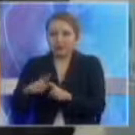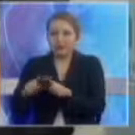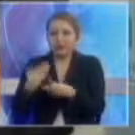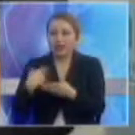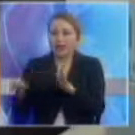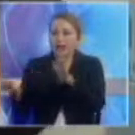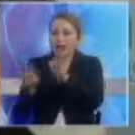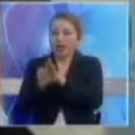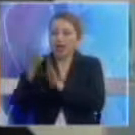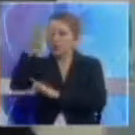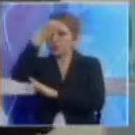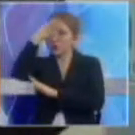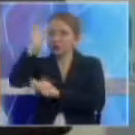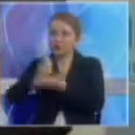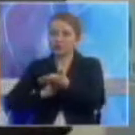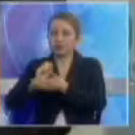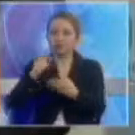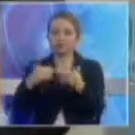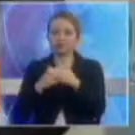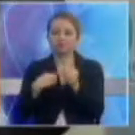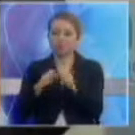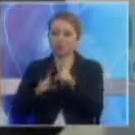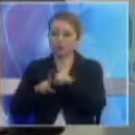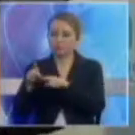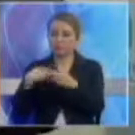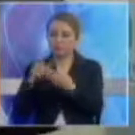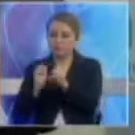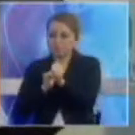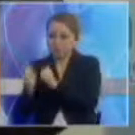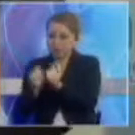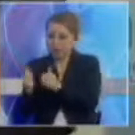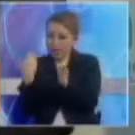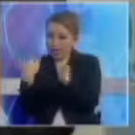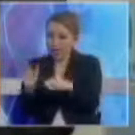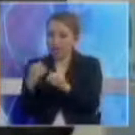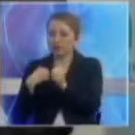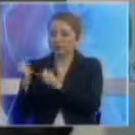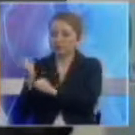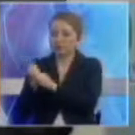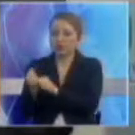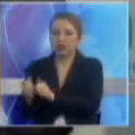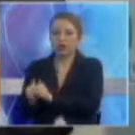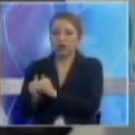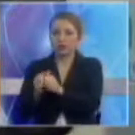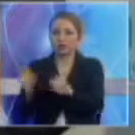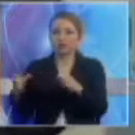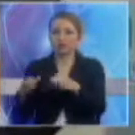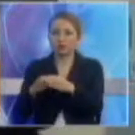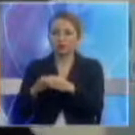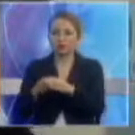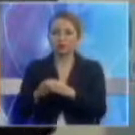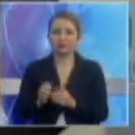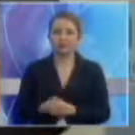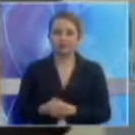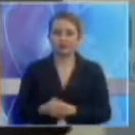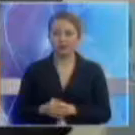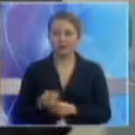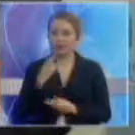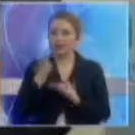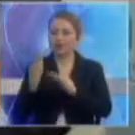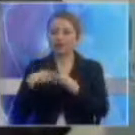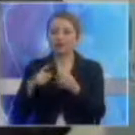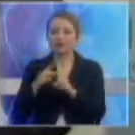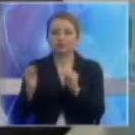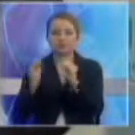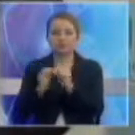la Ley de Cultura, ya que ha superado todas las instancias, y se ha trabajado junto con la comisión, de la misma comisión, para expedirla